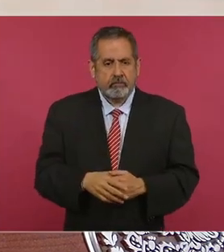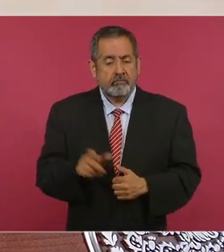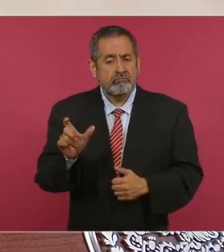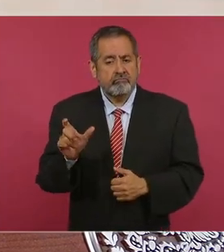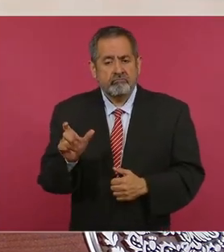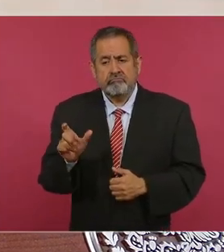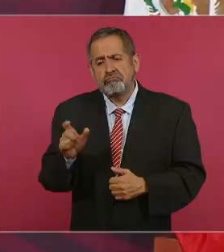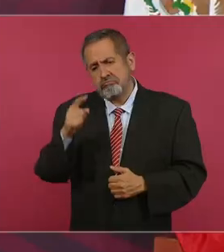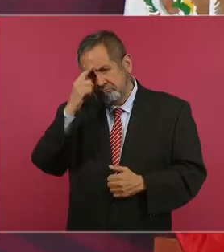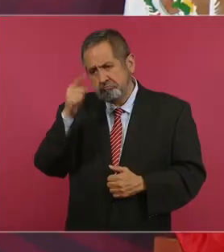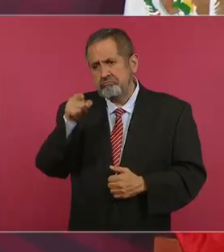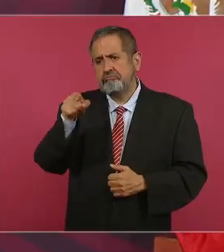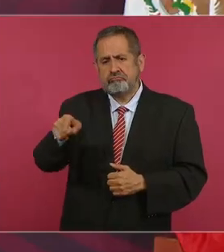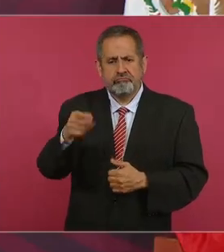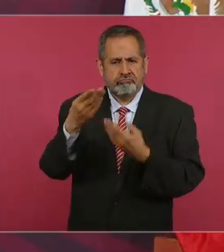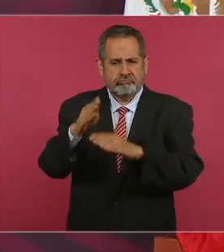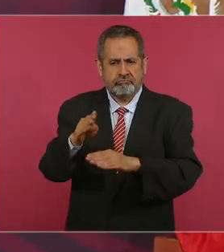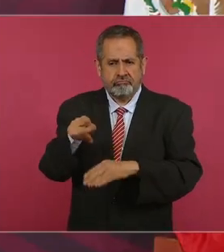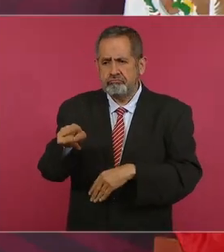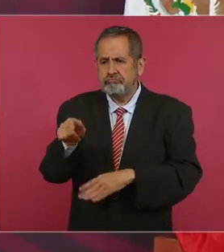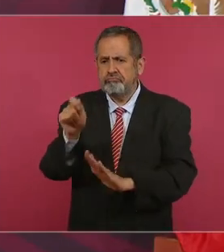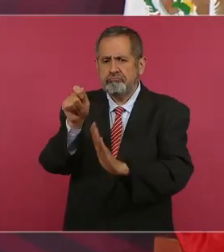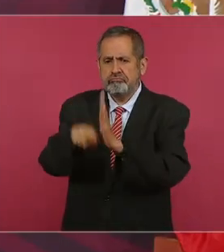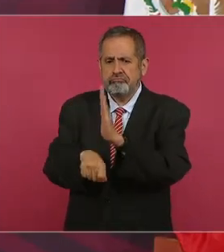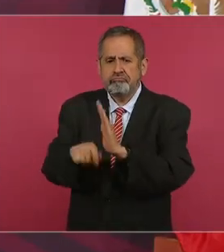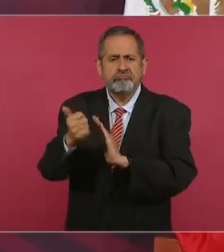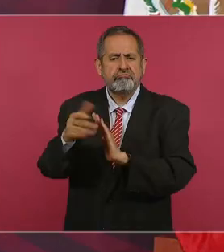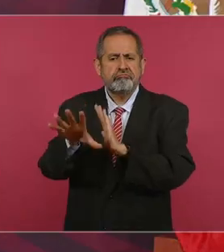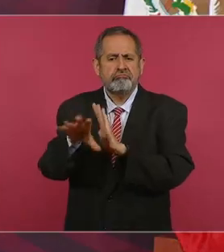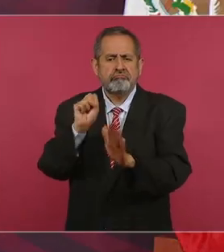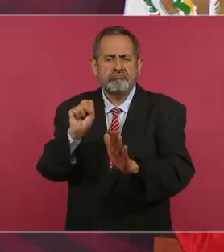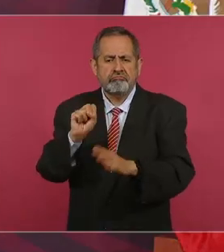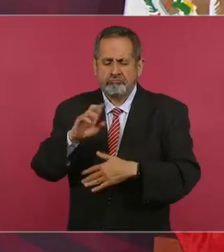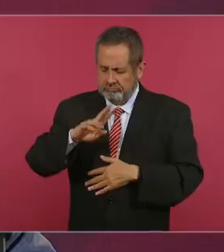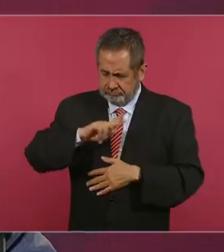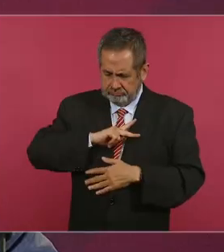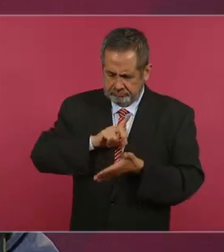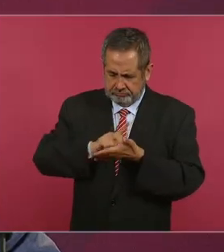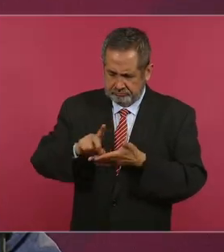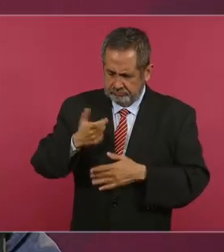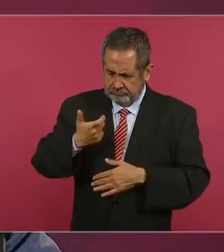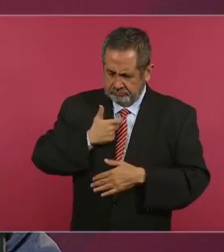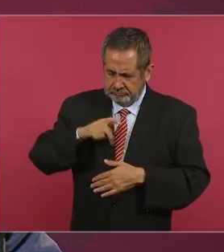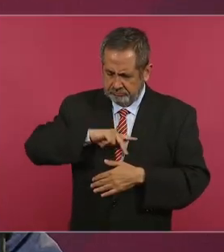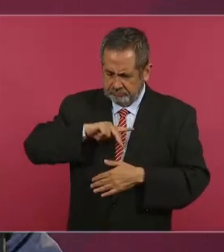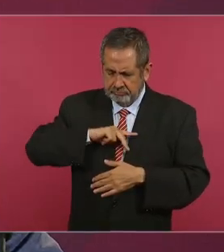tarjeta y ahí sacan lo que por derecho les corresponde.